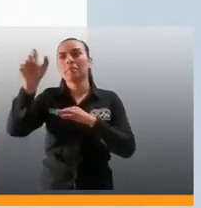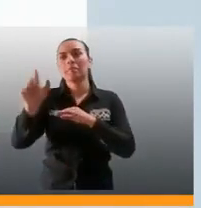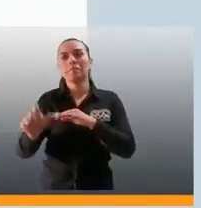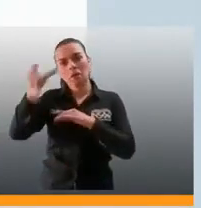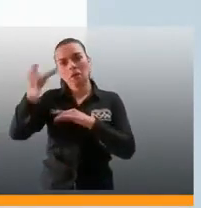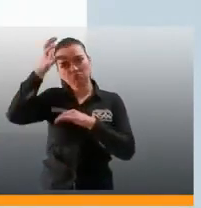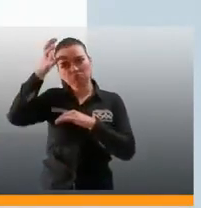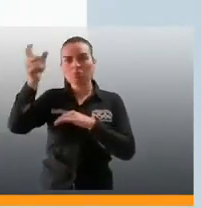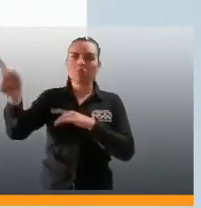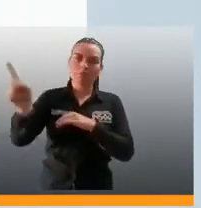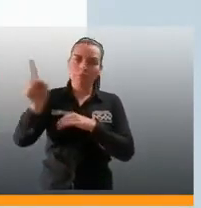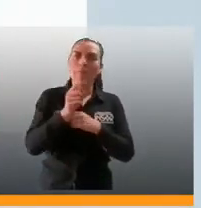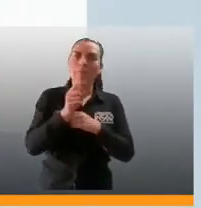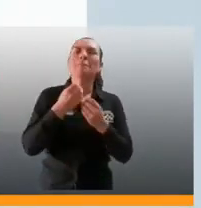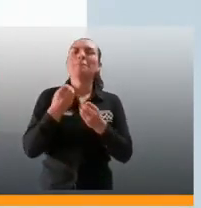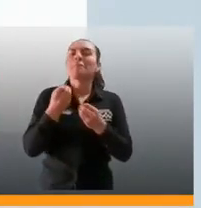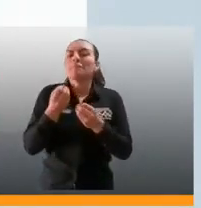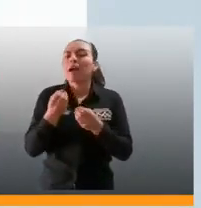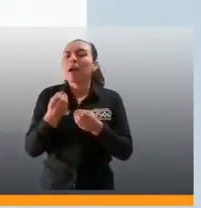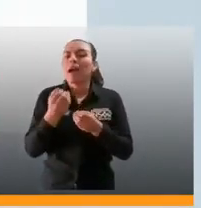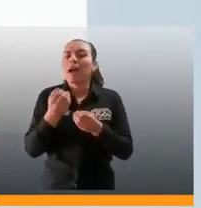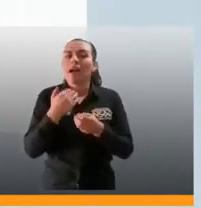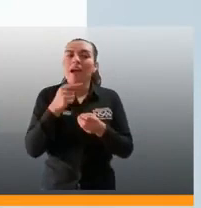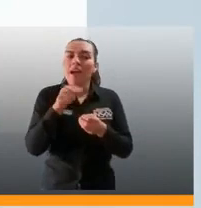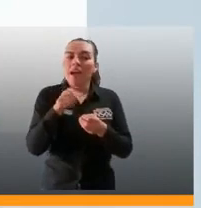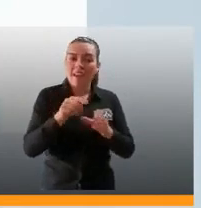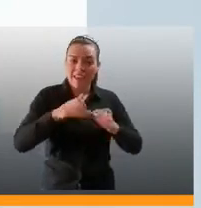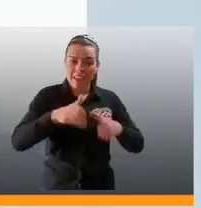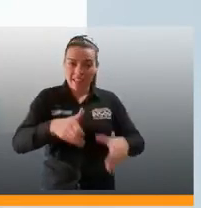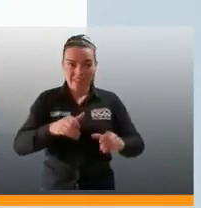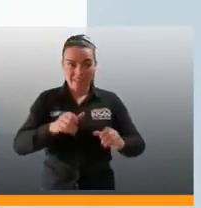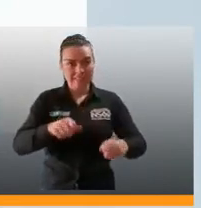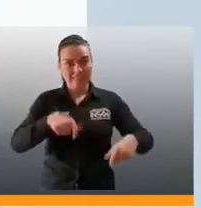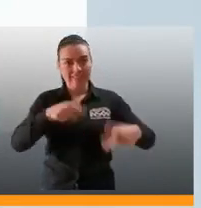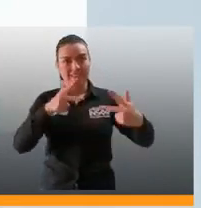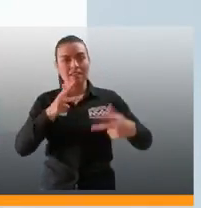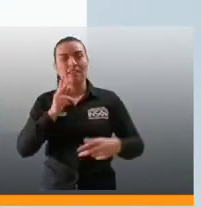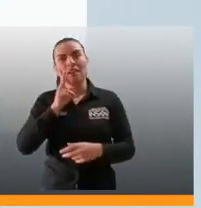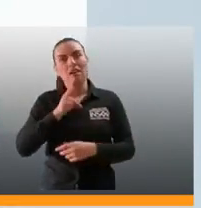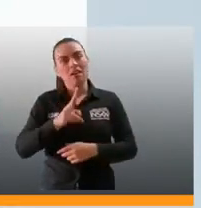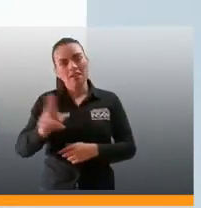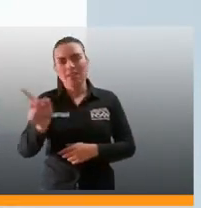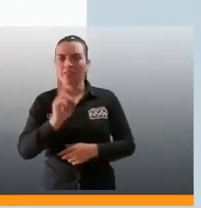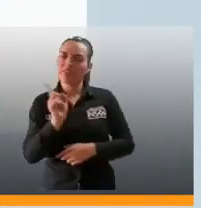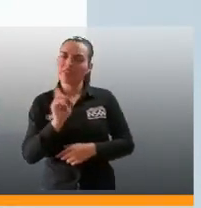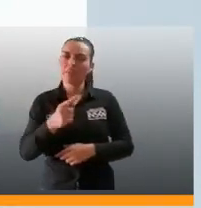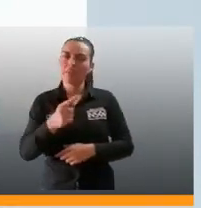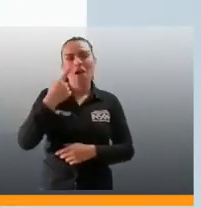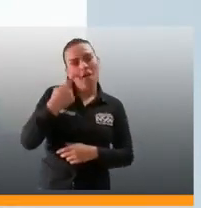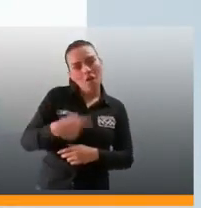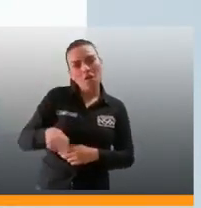ir, digamos, variando un poco esos encuentros y que no se vuelvan monótonos. Llevar un caso para que allí